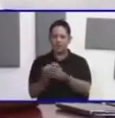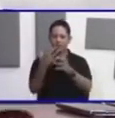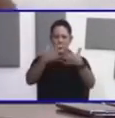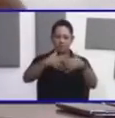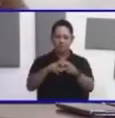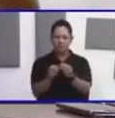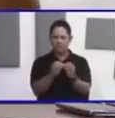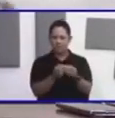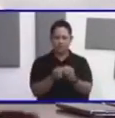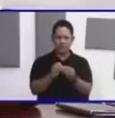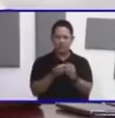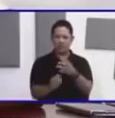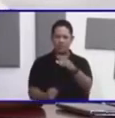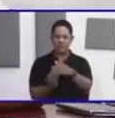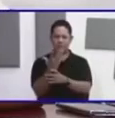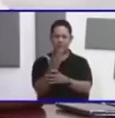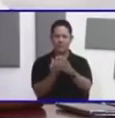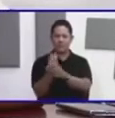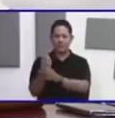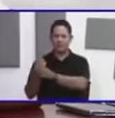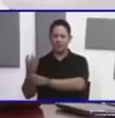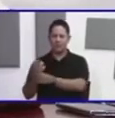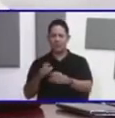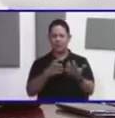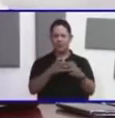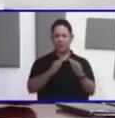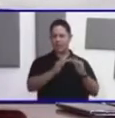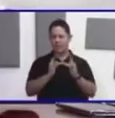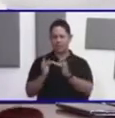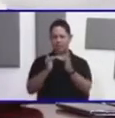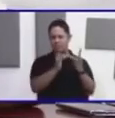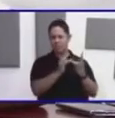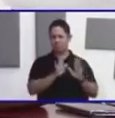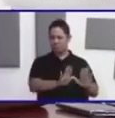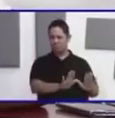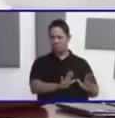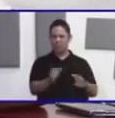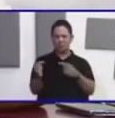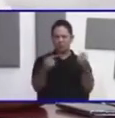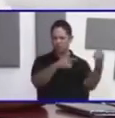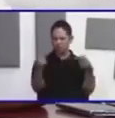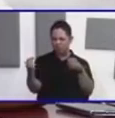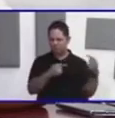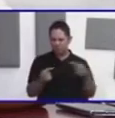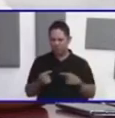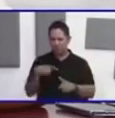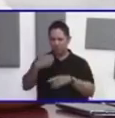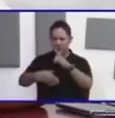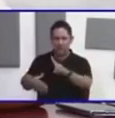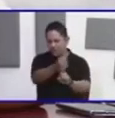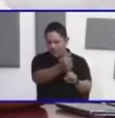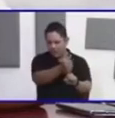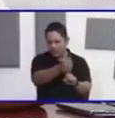en Cundinamarca, en el Atlántico, en todas, pero todo el mundo compitiendo para obtenerlas. Y cuando nosotros teníamos